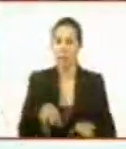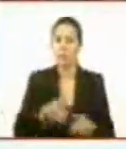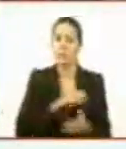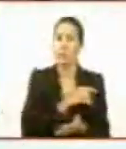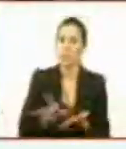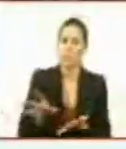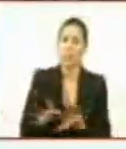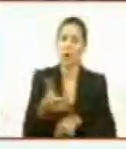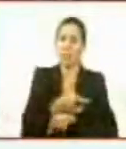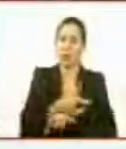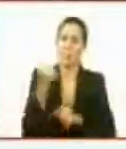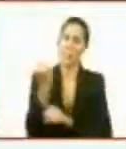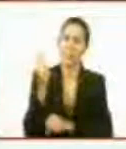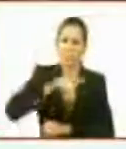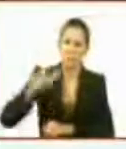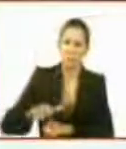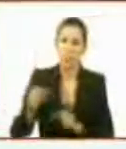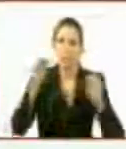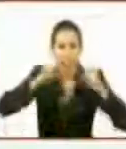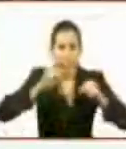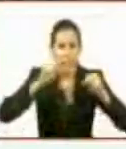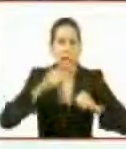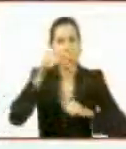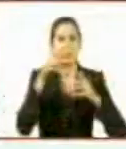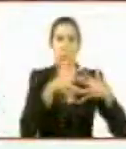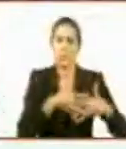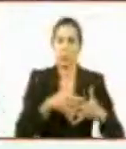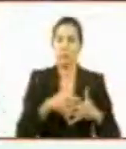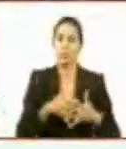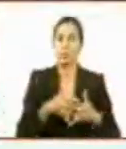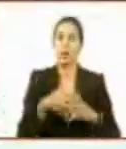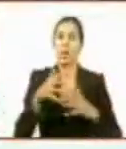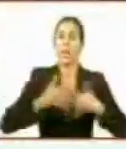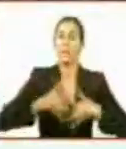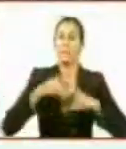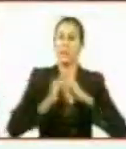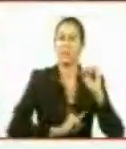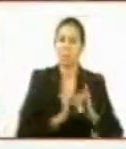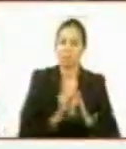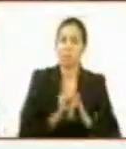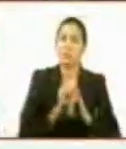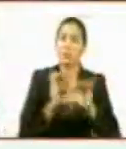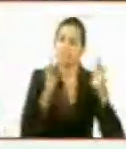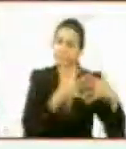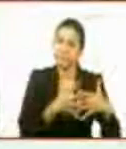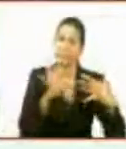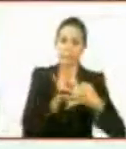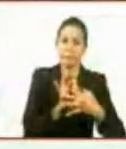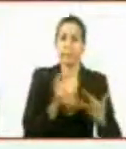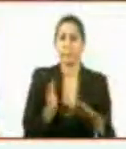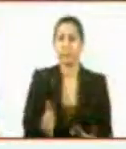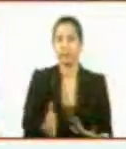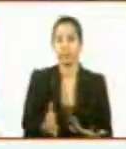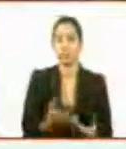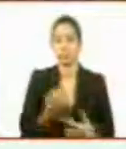gobiernos, mataron gente, conspiraron, hicieron lo que les dio la gana, las transnacionales yanquis y sus aliados. Y nosotros terminamos el